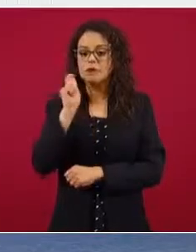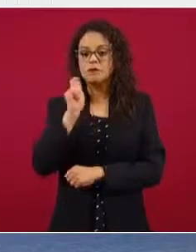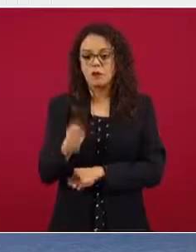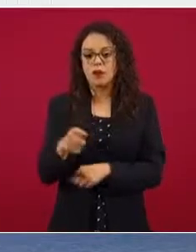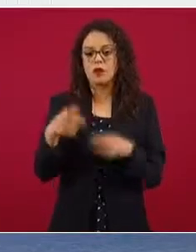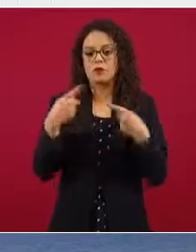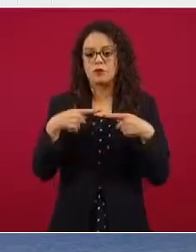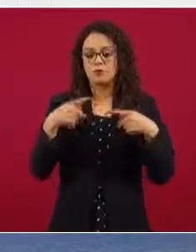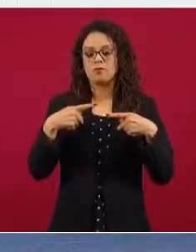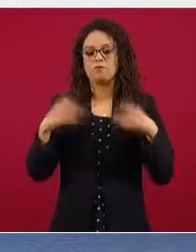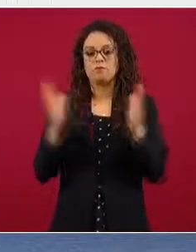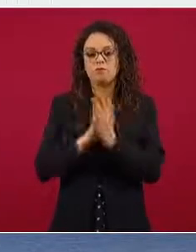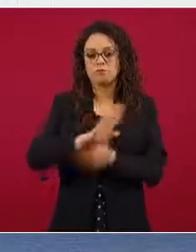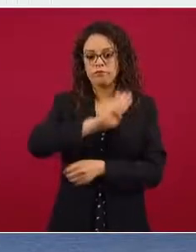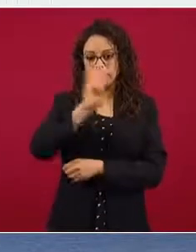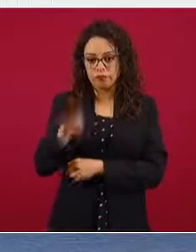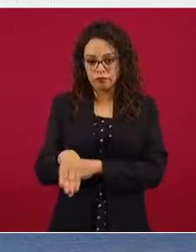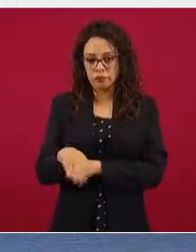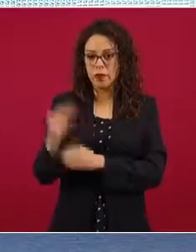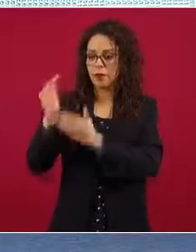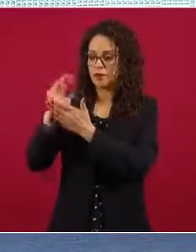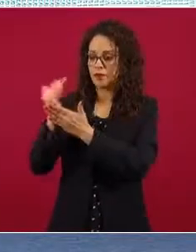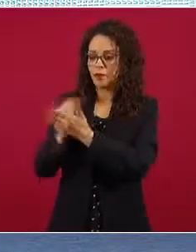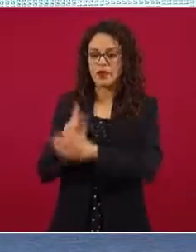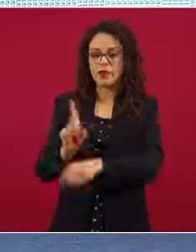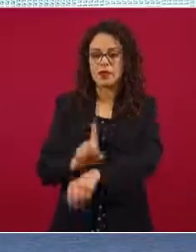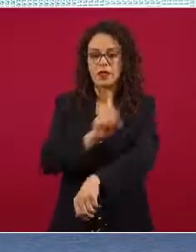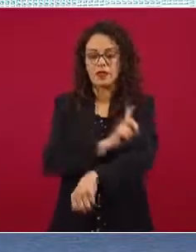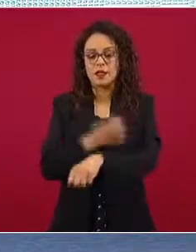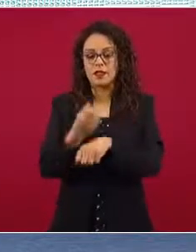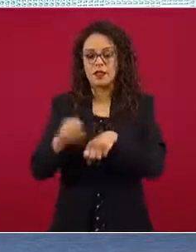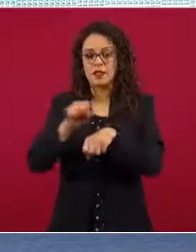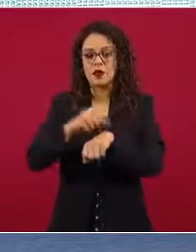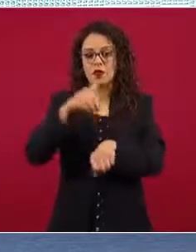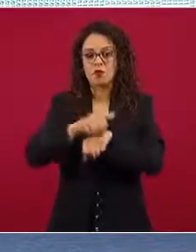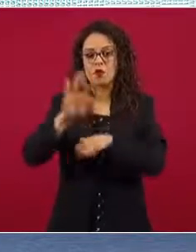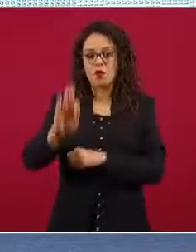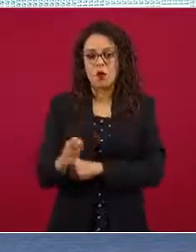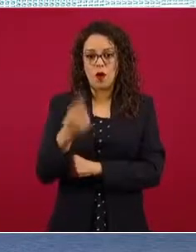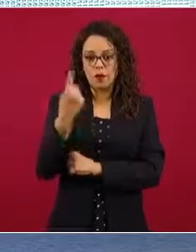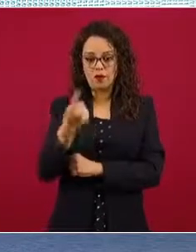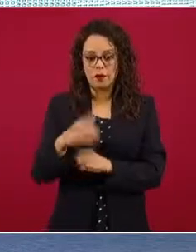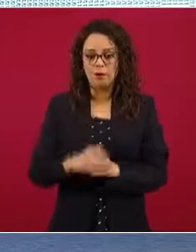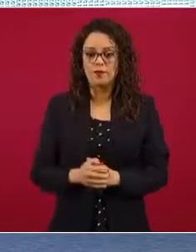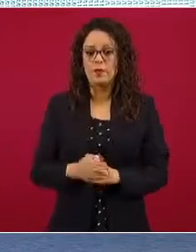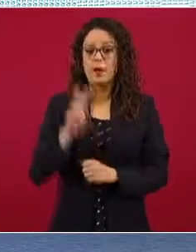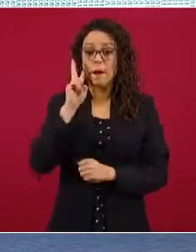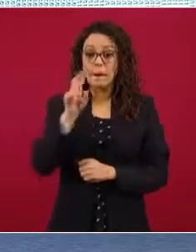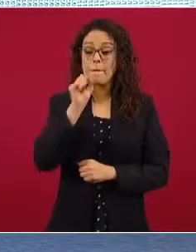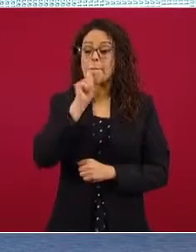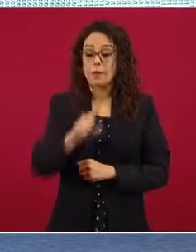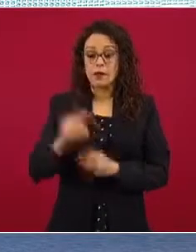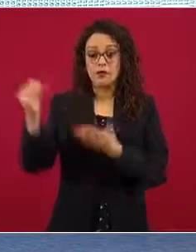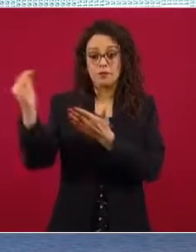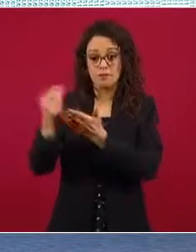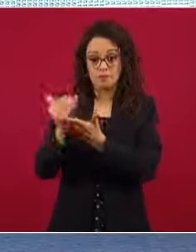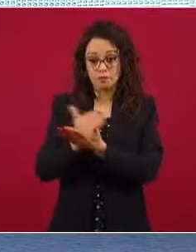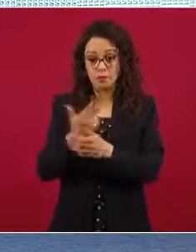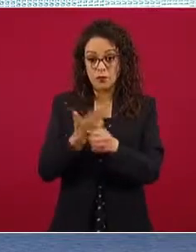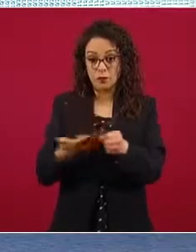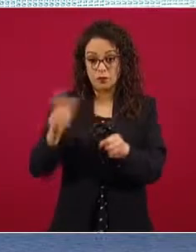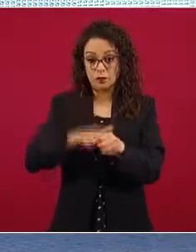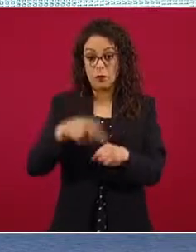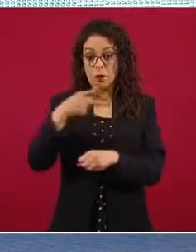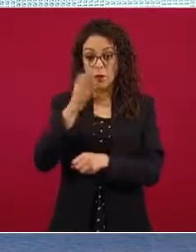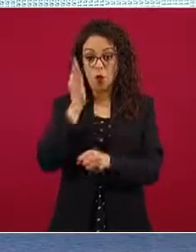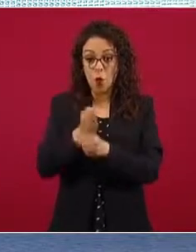sostenida desde la semana 41. La siguiente, las hospitalizaciones se redujeron, pero en este momento todavía no terminan